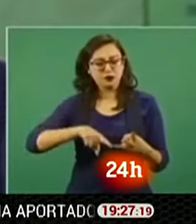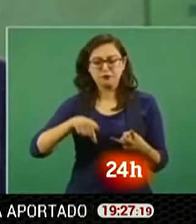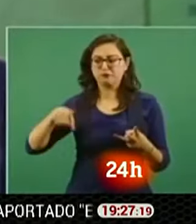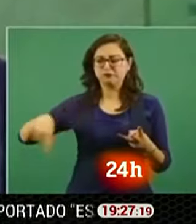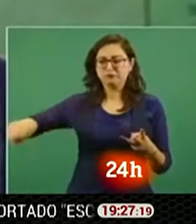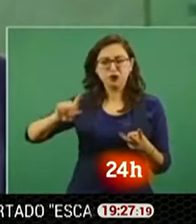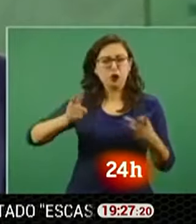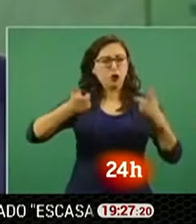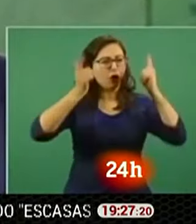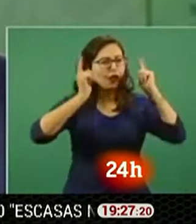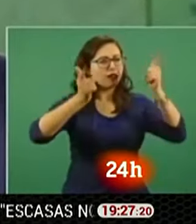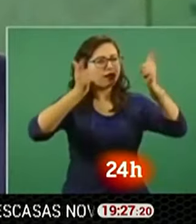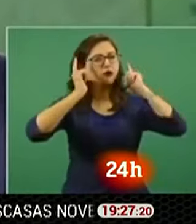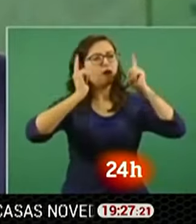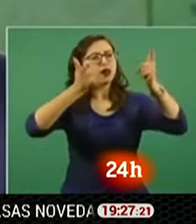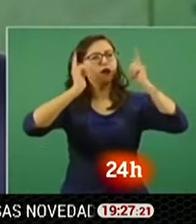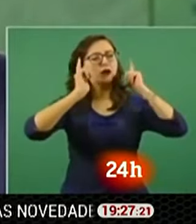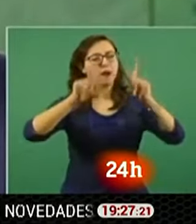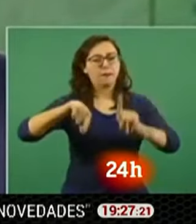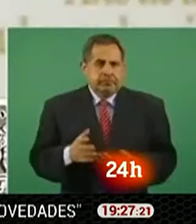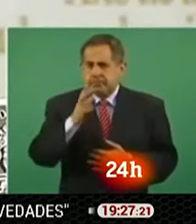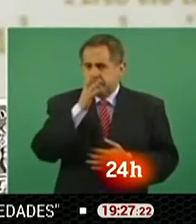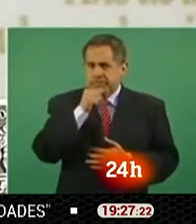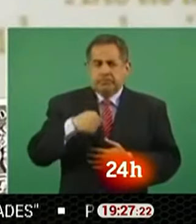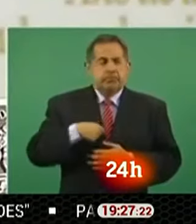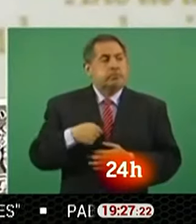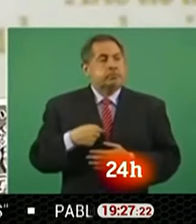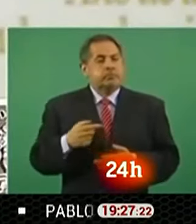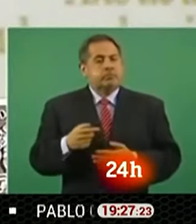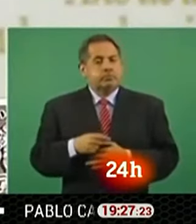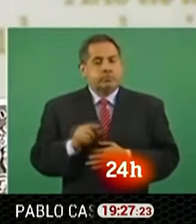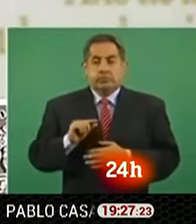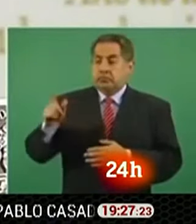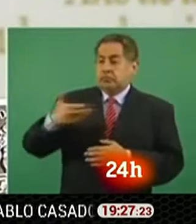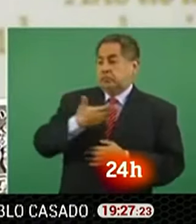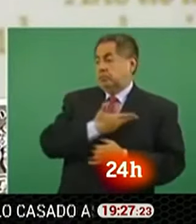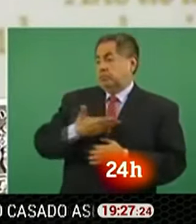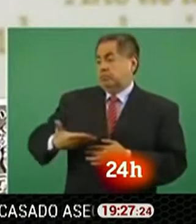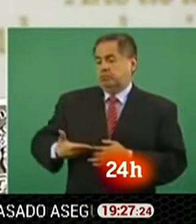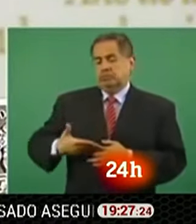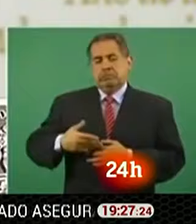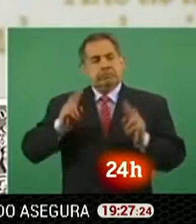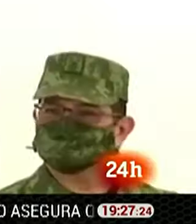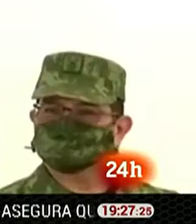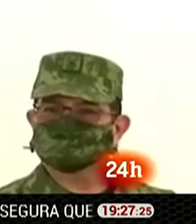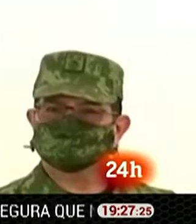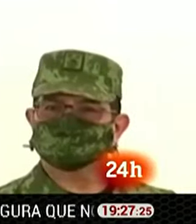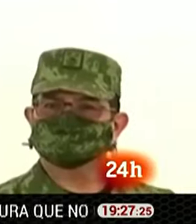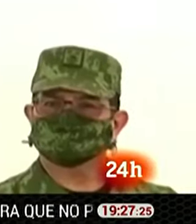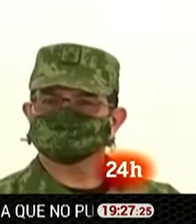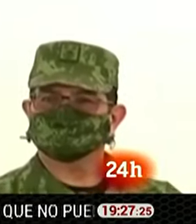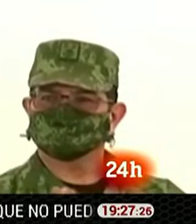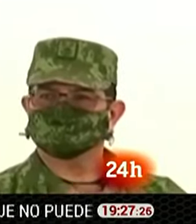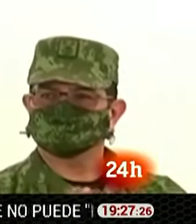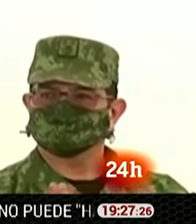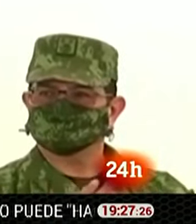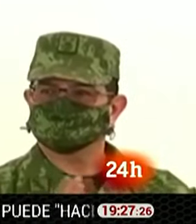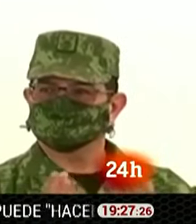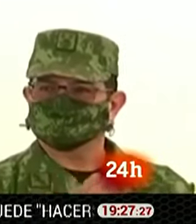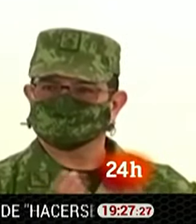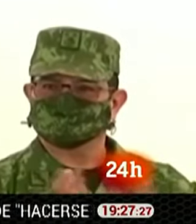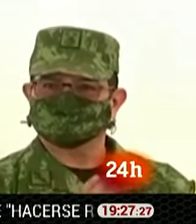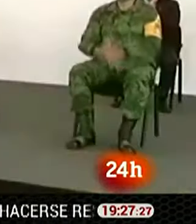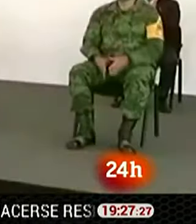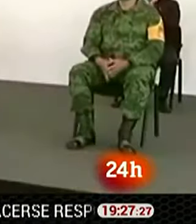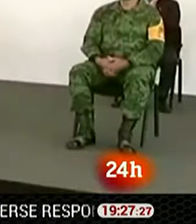vibras sus buenos deseos y el trabajo del personal médico que le ha atendido sin mascarilla como de costumbre dice categóricamente